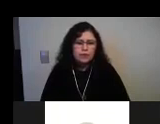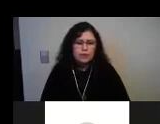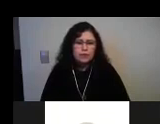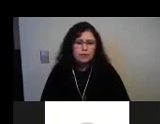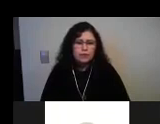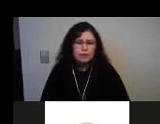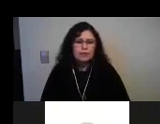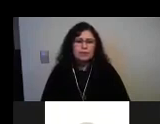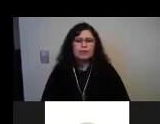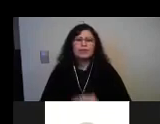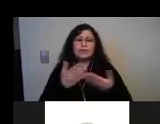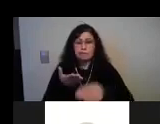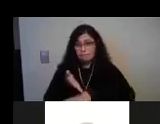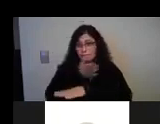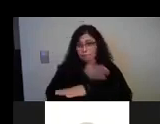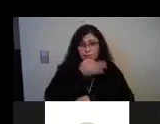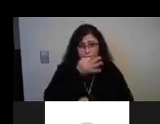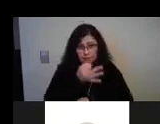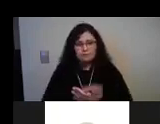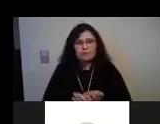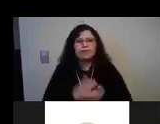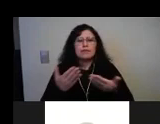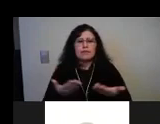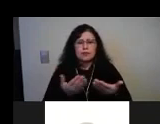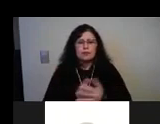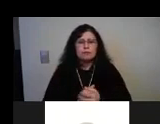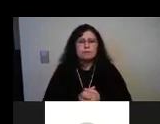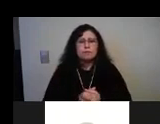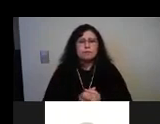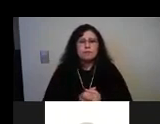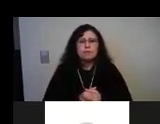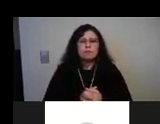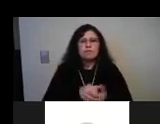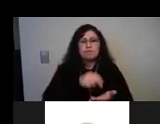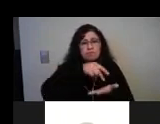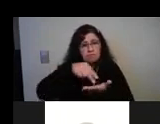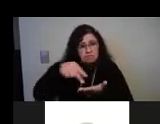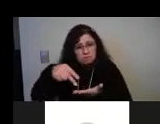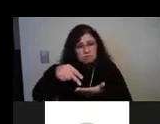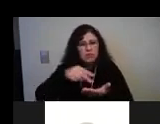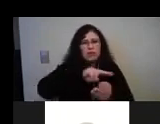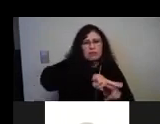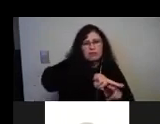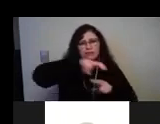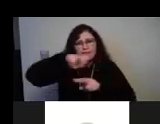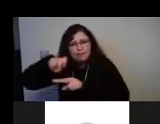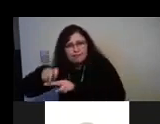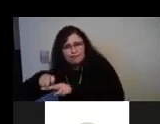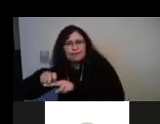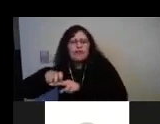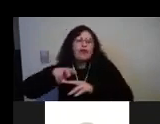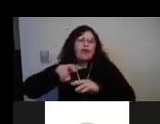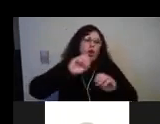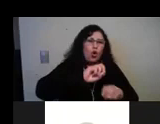Bien, entonces tal como les conté, lo que voy a presentar ahora tiene que ver con desplazamiento y traslado de personas